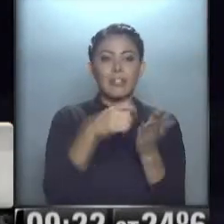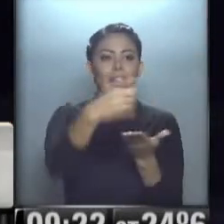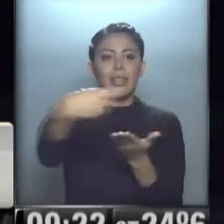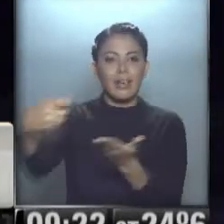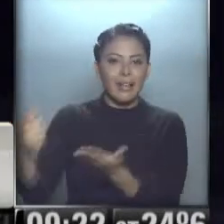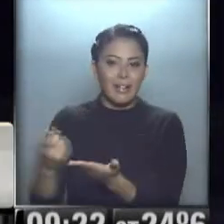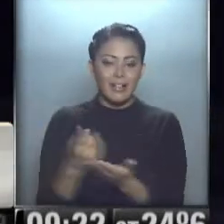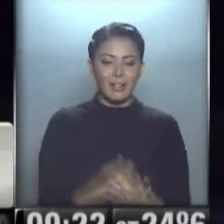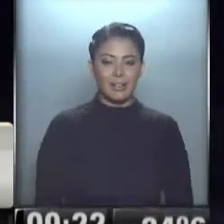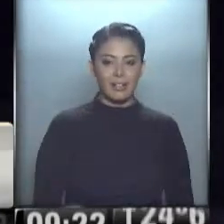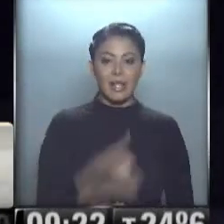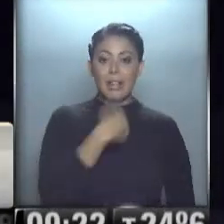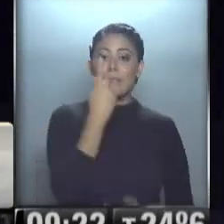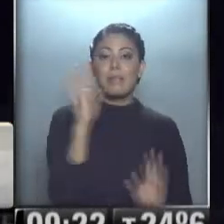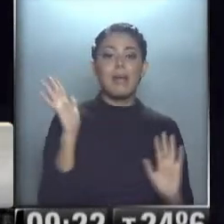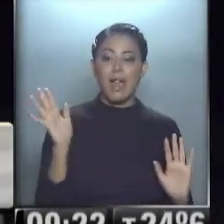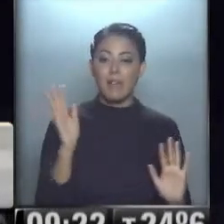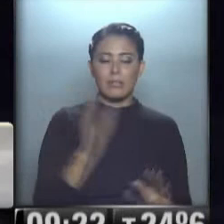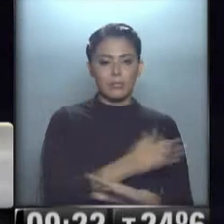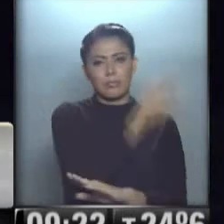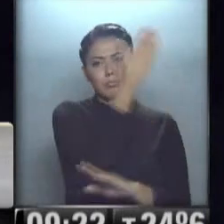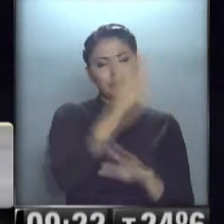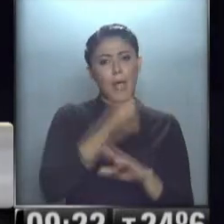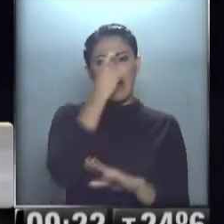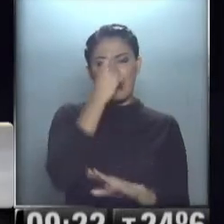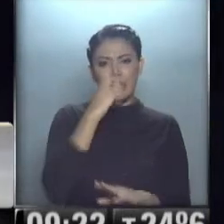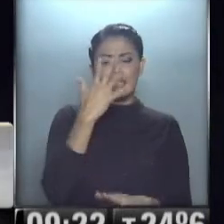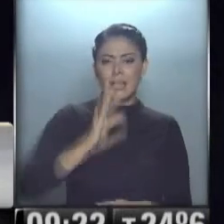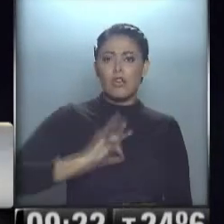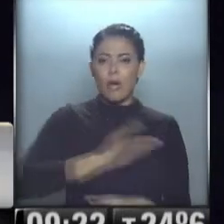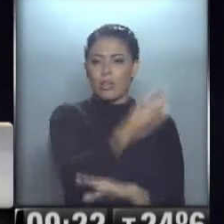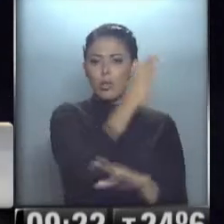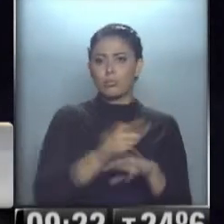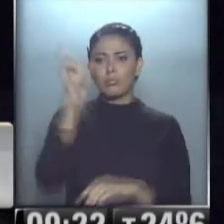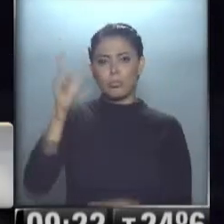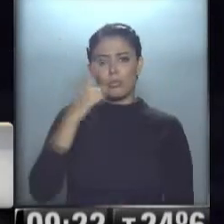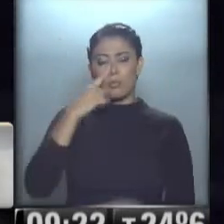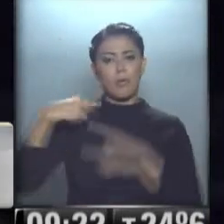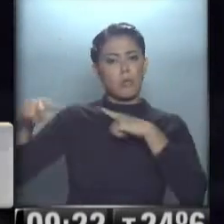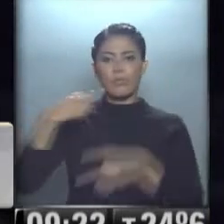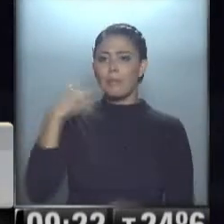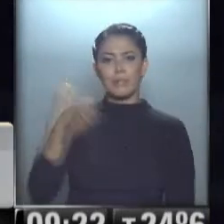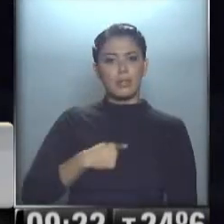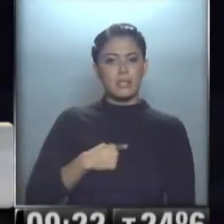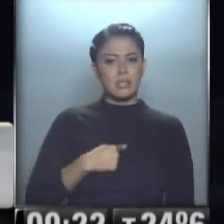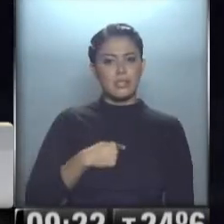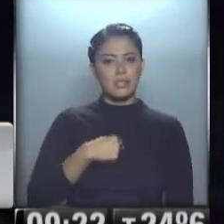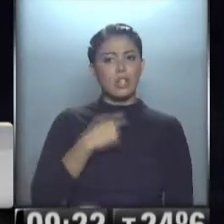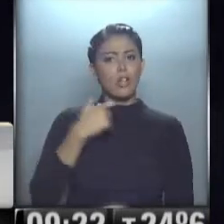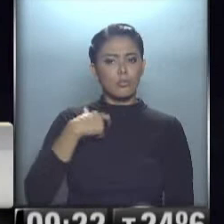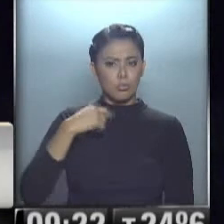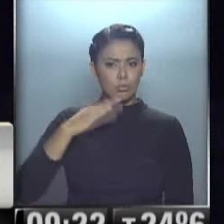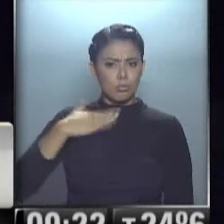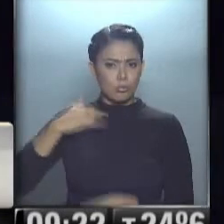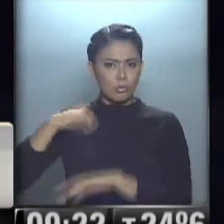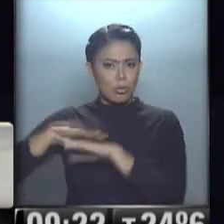yo. Esta es la primera vez después de 25 años que viene un productor como Carlos Rotemer y me dice, yo me encargo de los